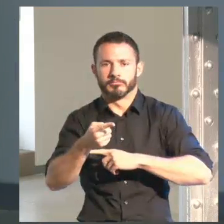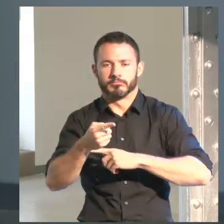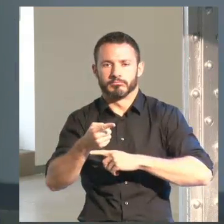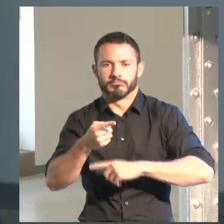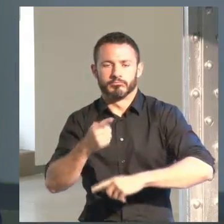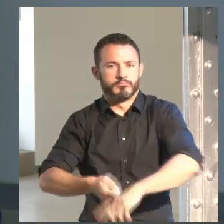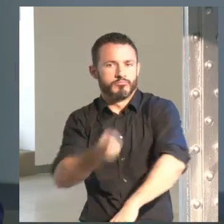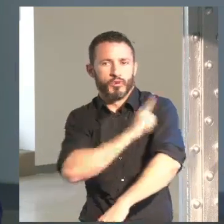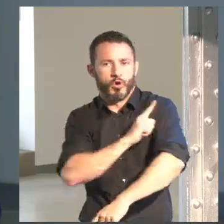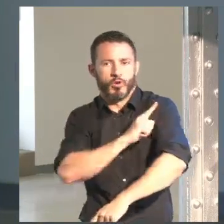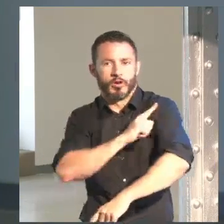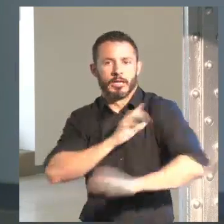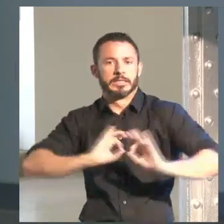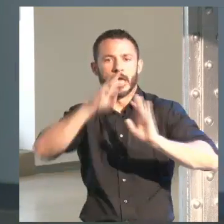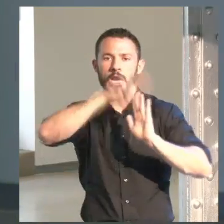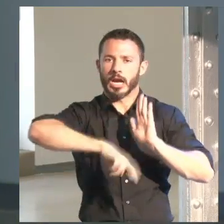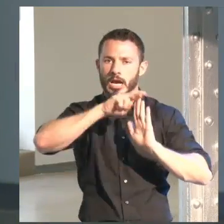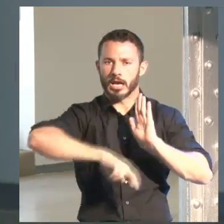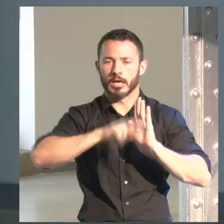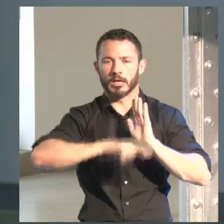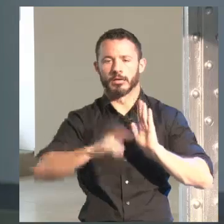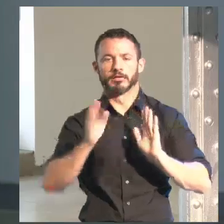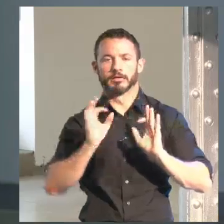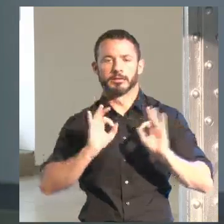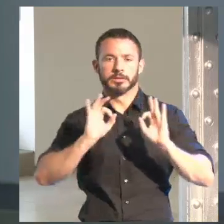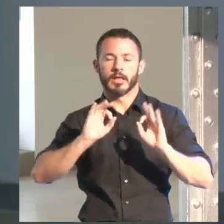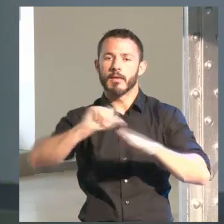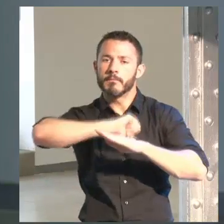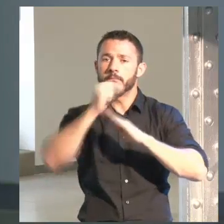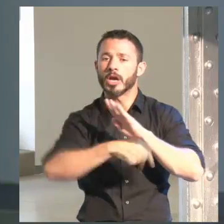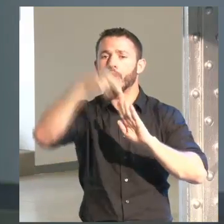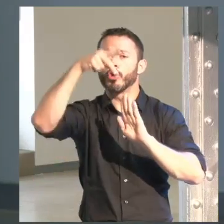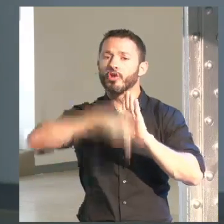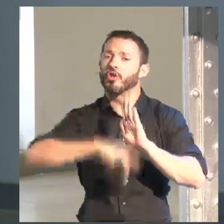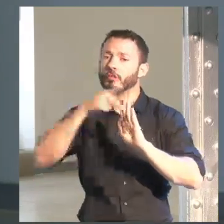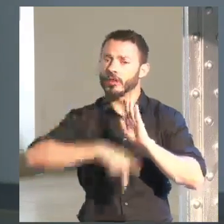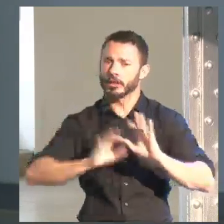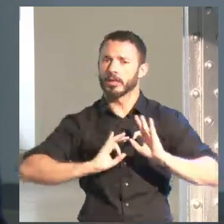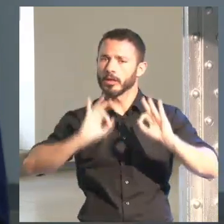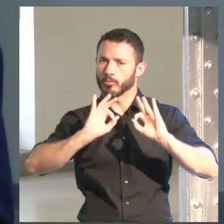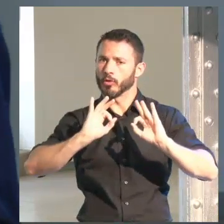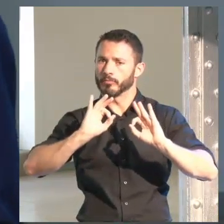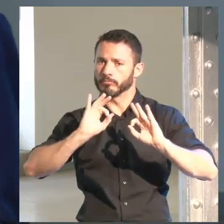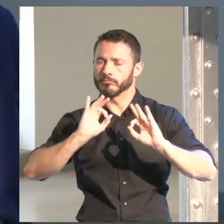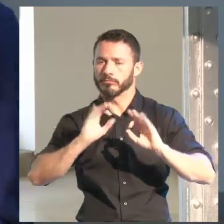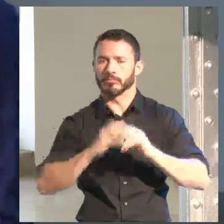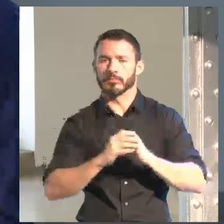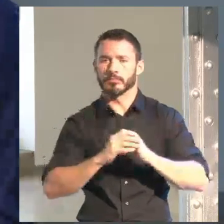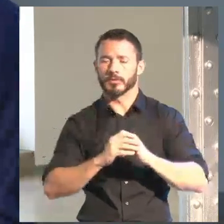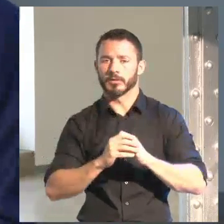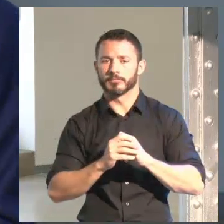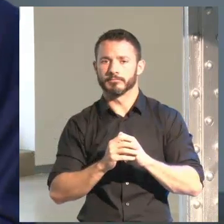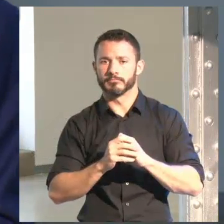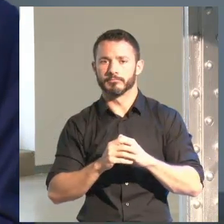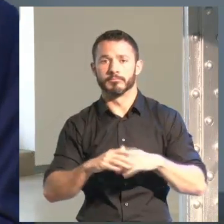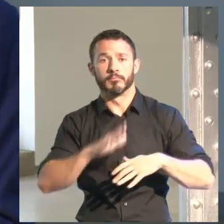la regulación, consecuencias radicales en todo el marco normativo en el que nos movemos. Y a esto es a lo que